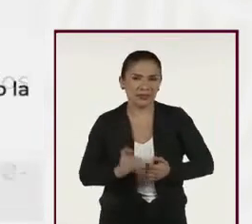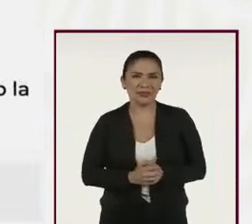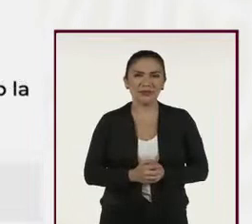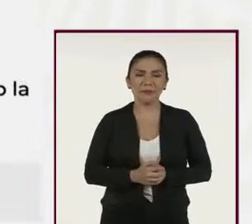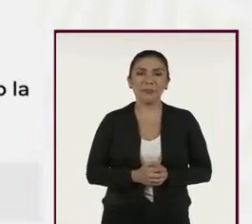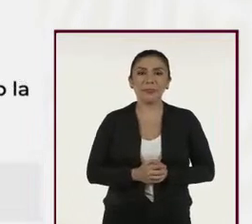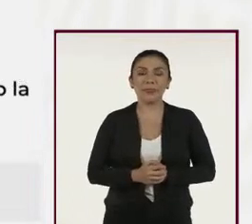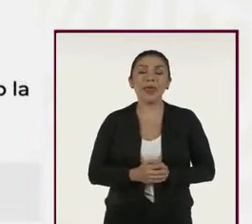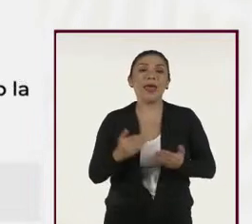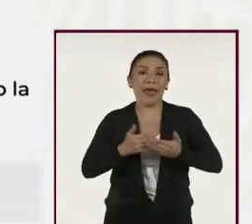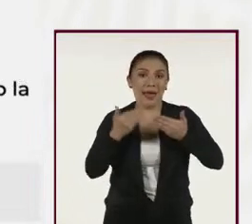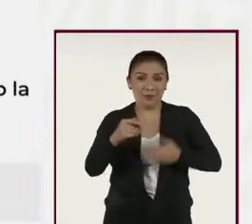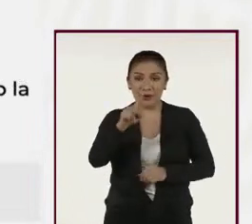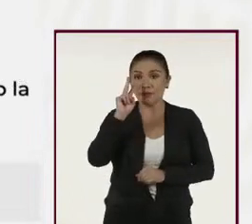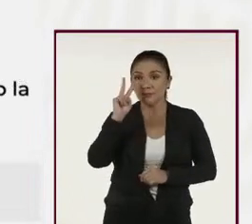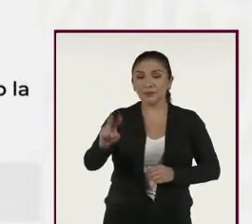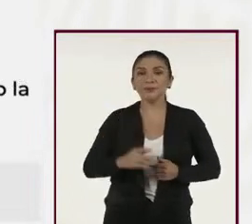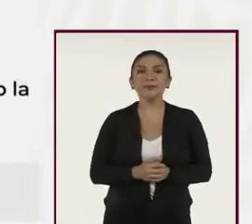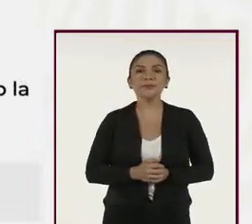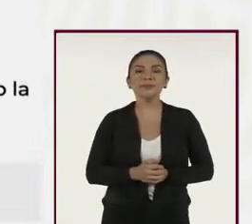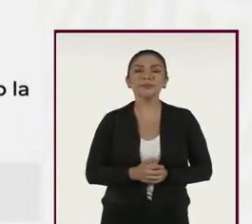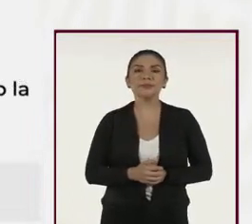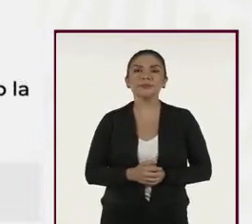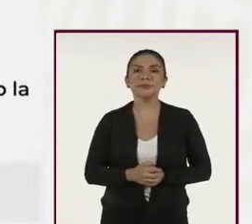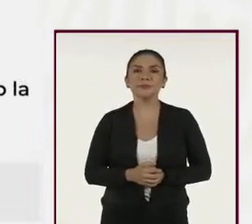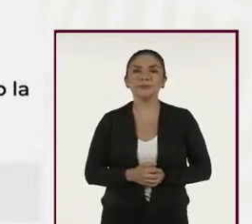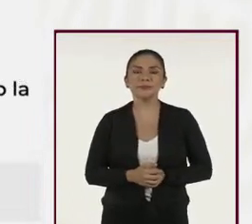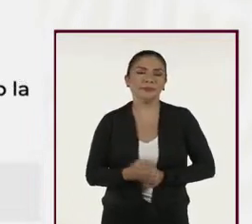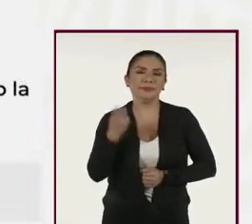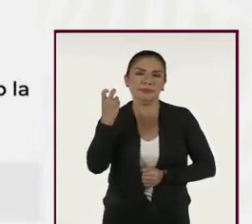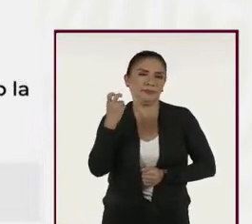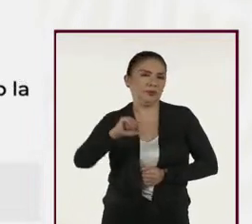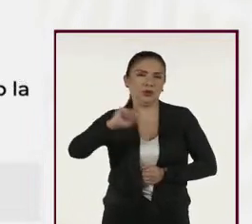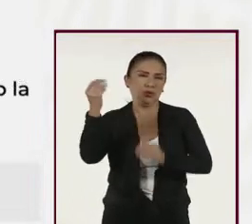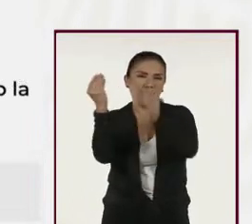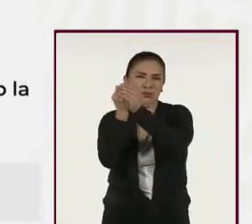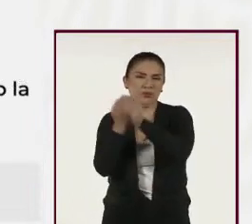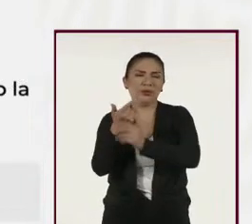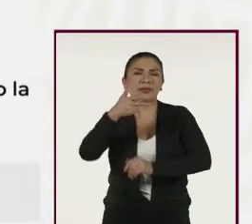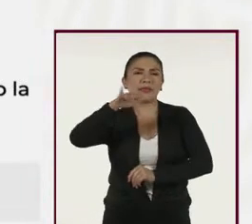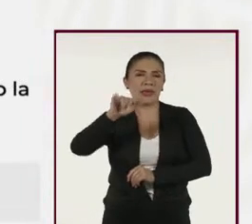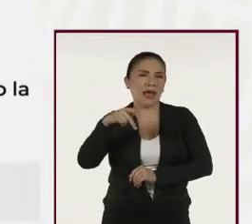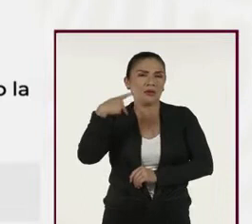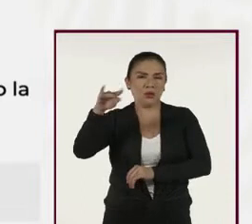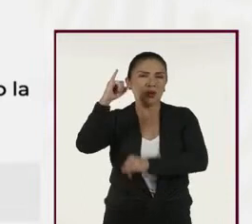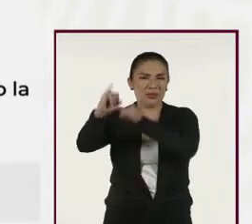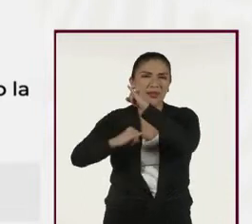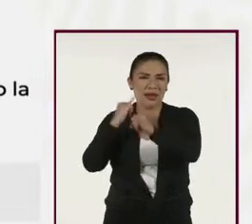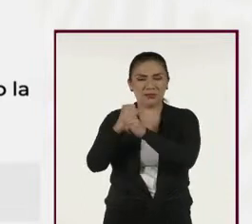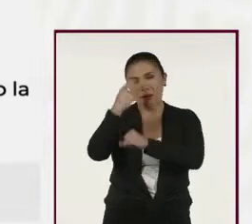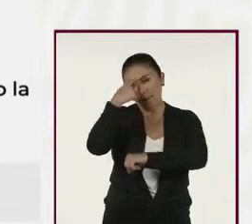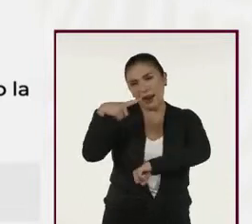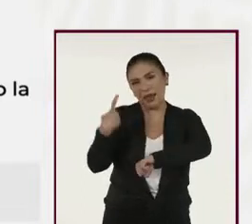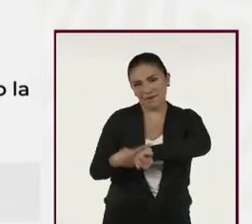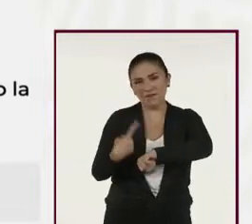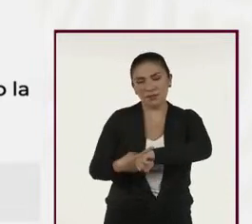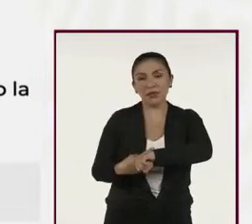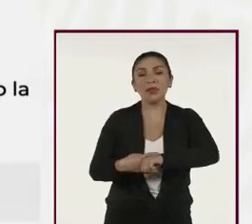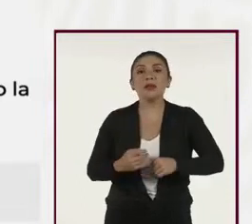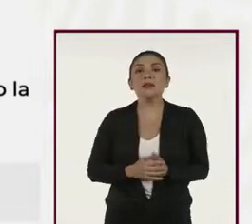diapositiva, vamos a observar nuevamente, de acuerdo a otra guía de clasificación, que es la Guía Internacional de